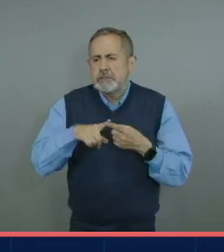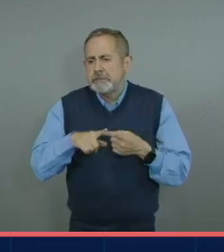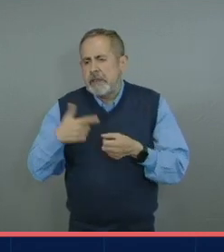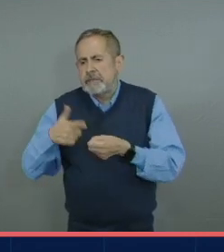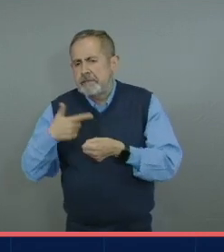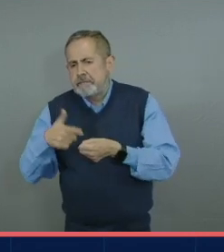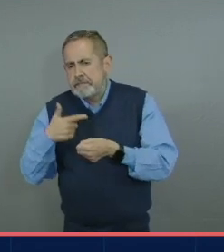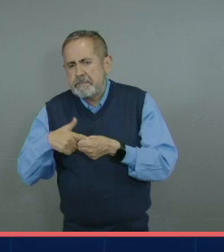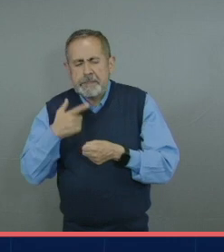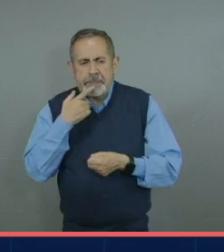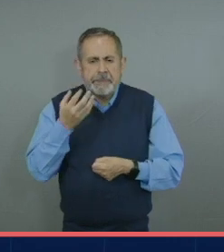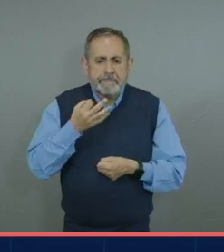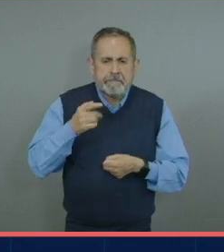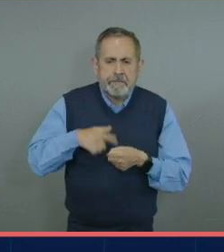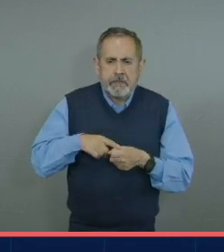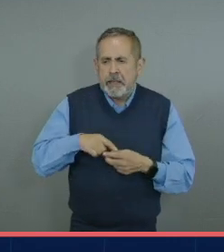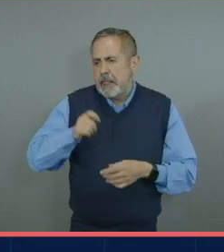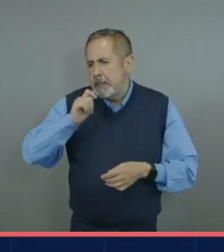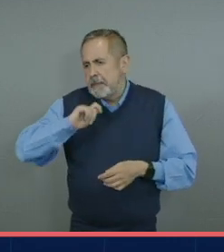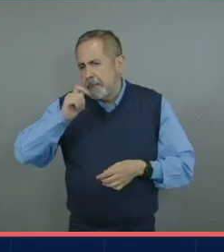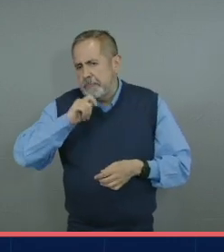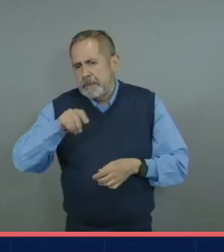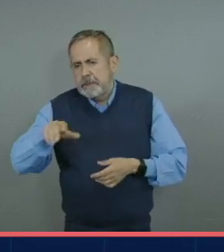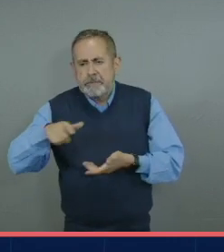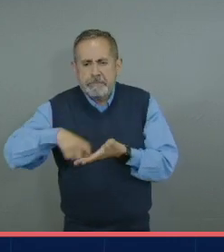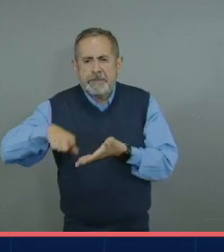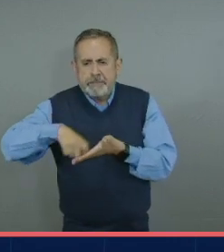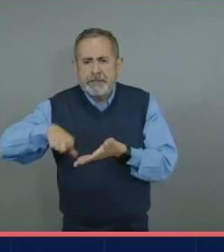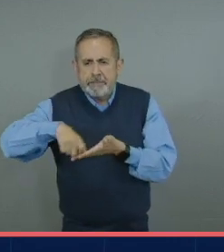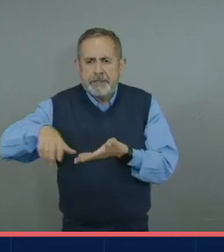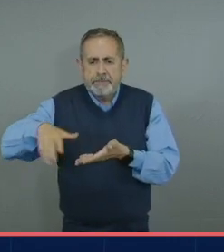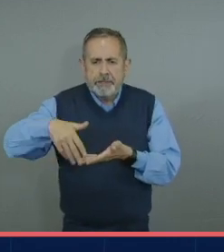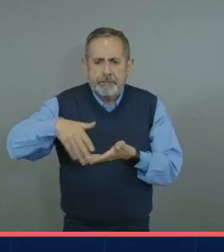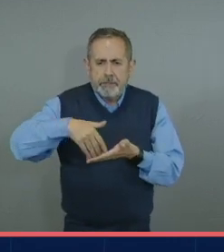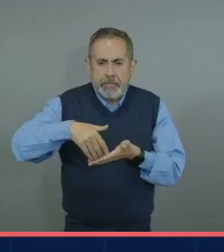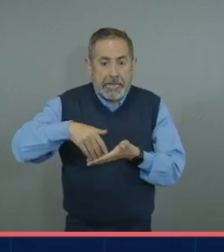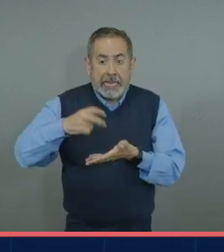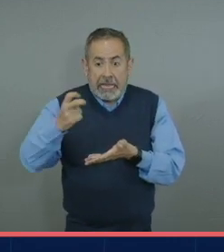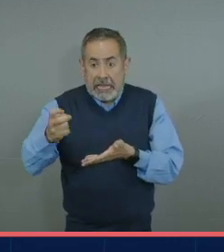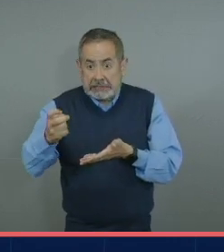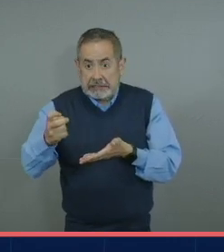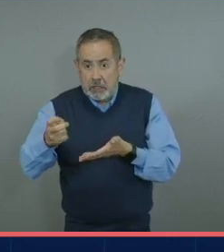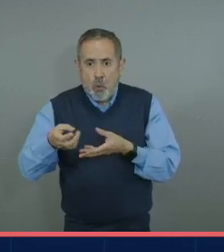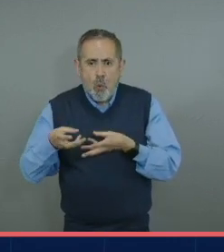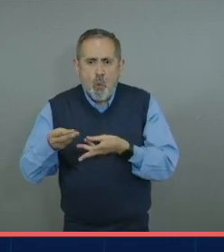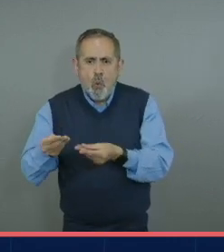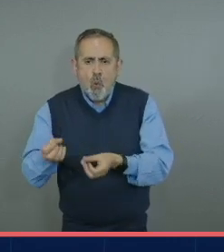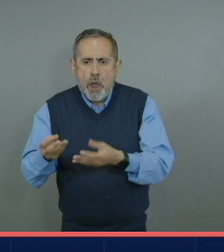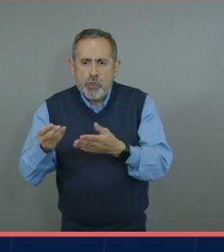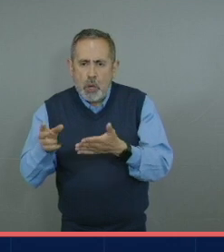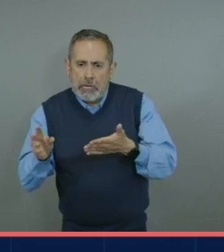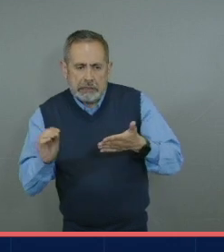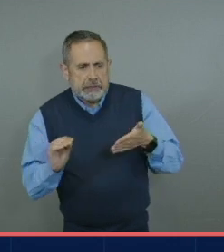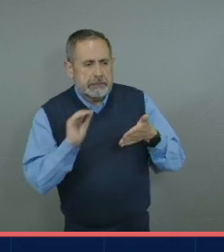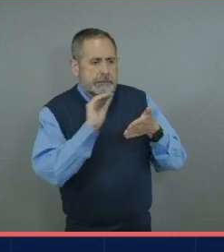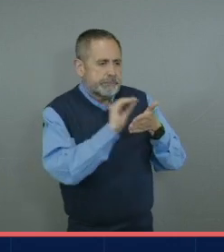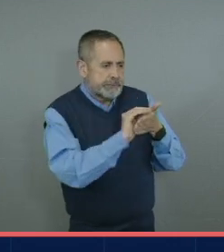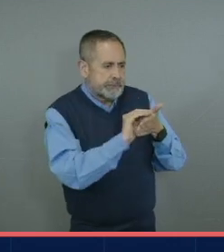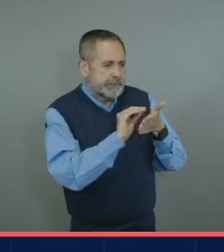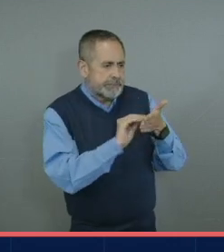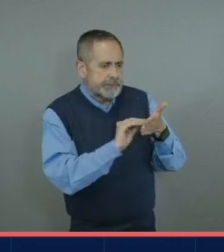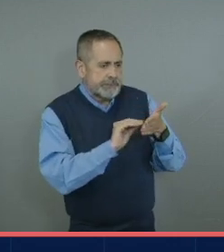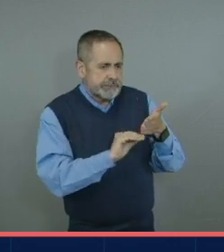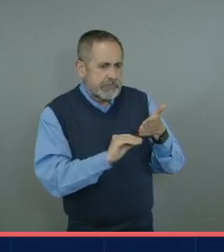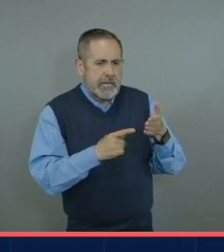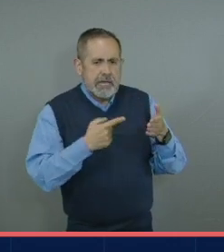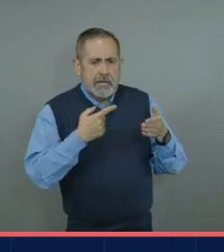refresquito y la paleta. Bueno, pues ese gasto que yo hice lo voy a apuntar justamente en esta hojita. Si